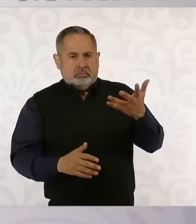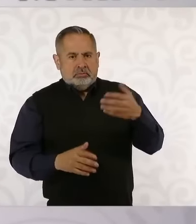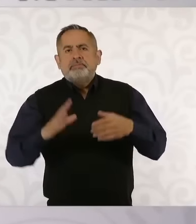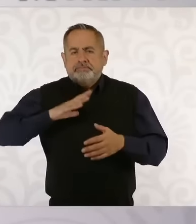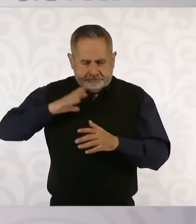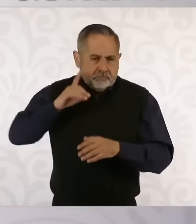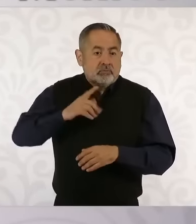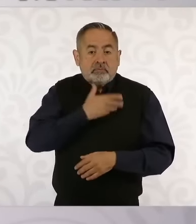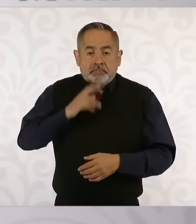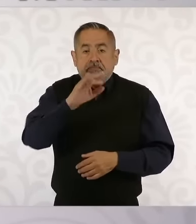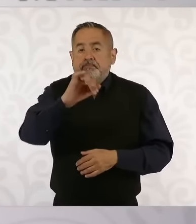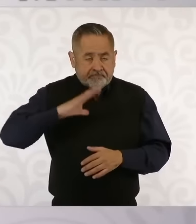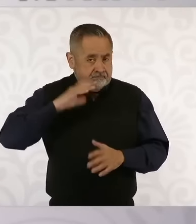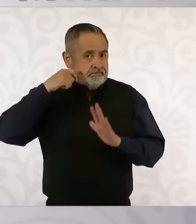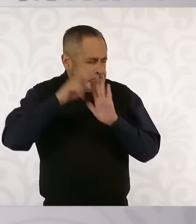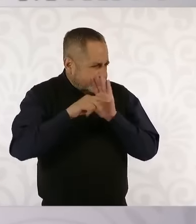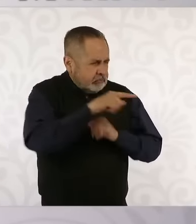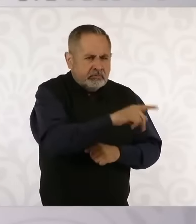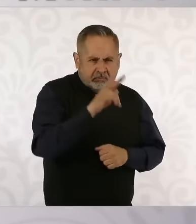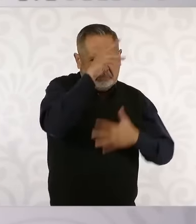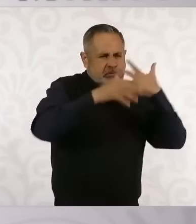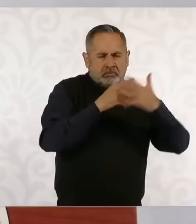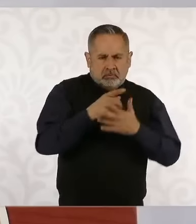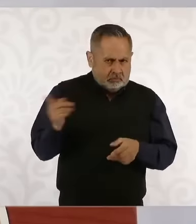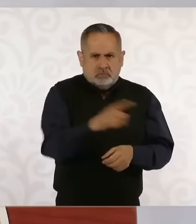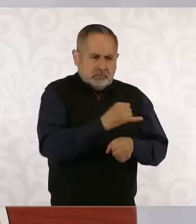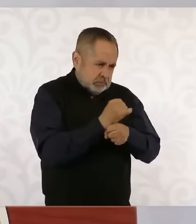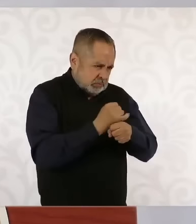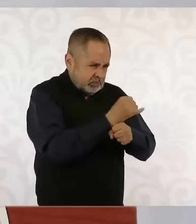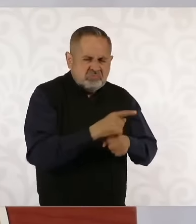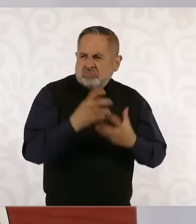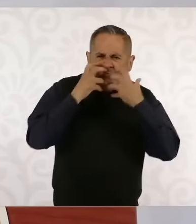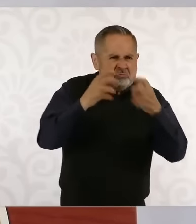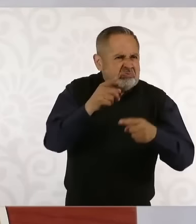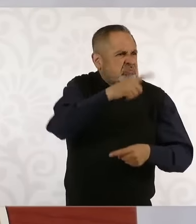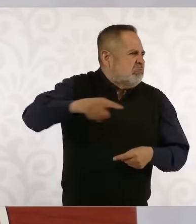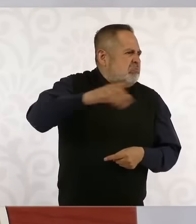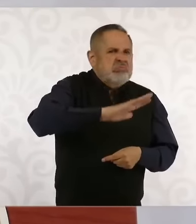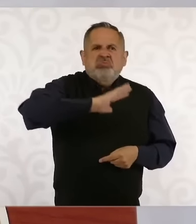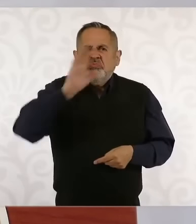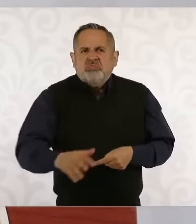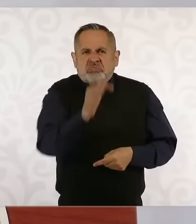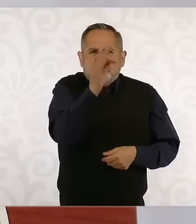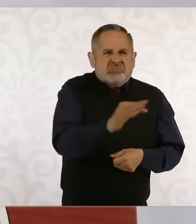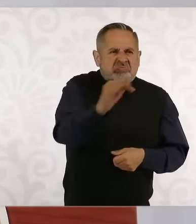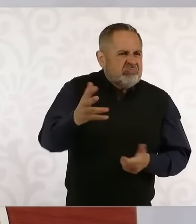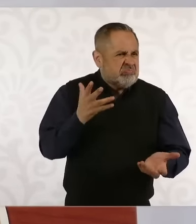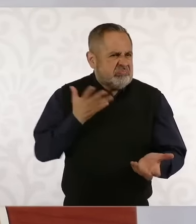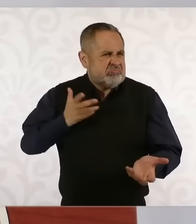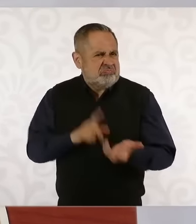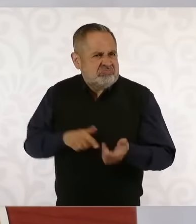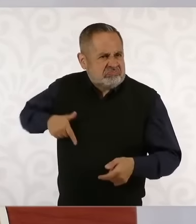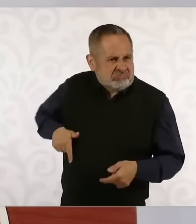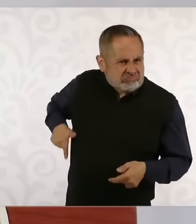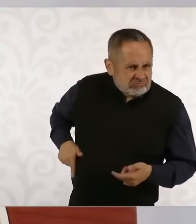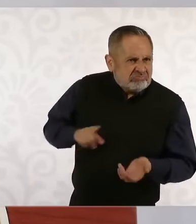investigar, porque sí, de una manera muy violenta grita van a morir. Y traemos armas, dijo, traemos